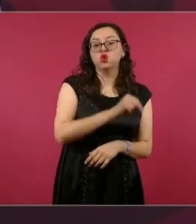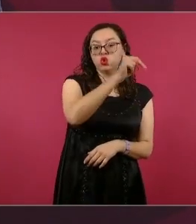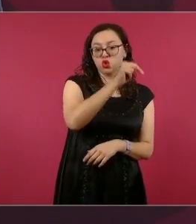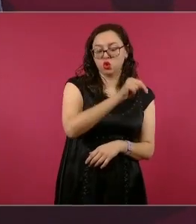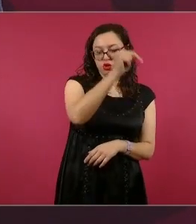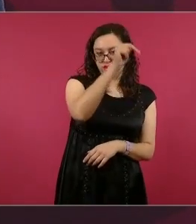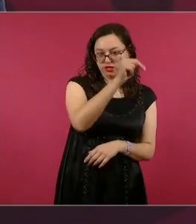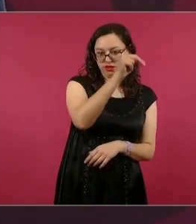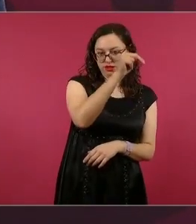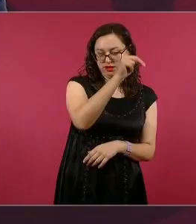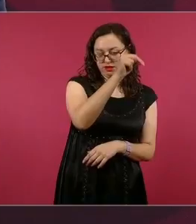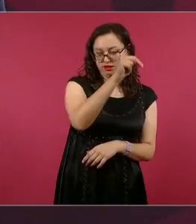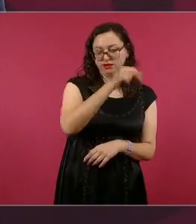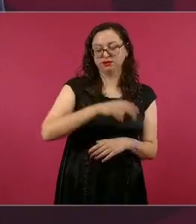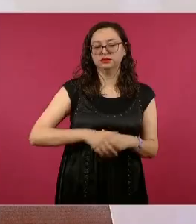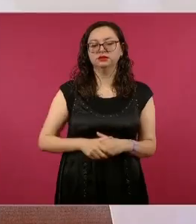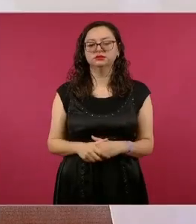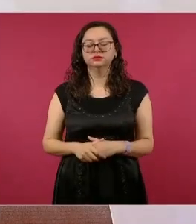están